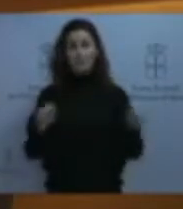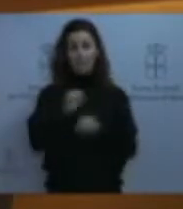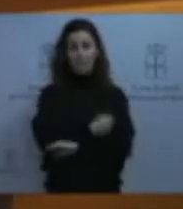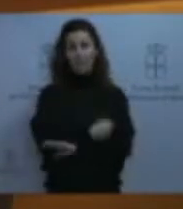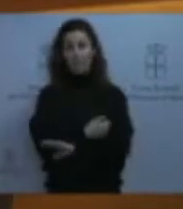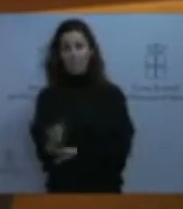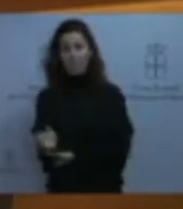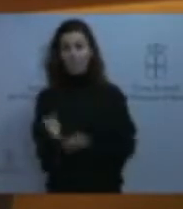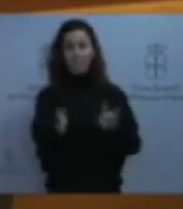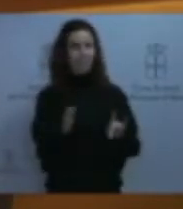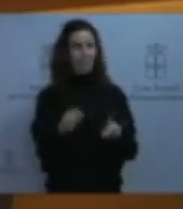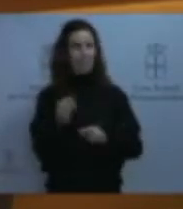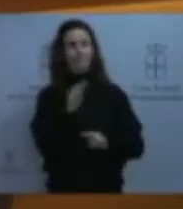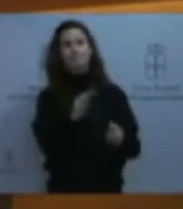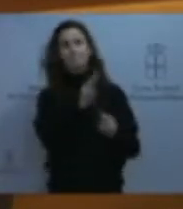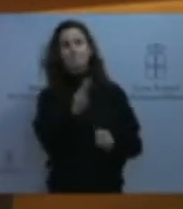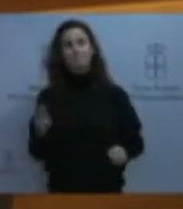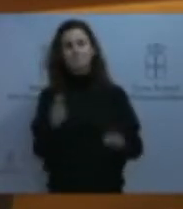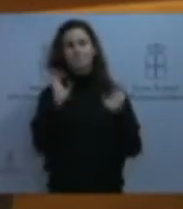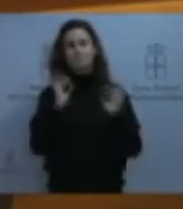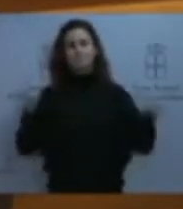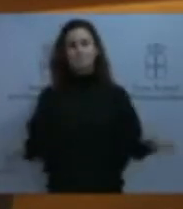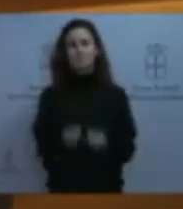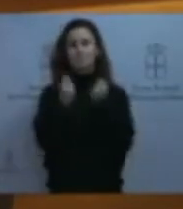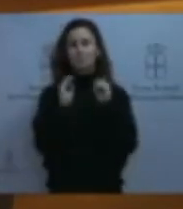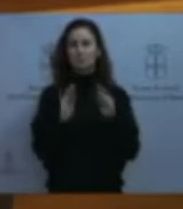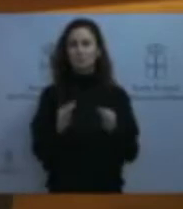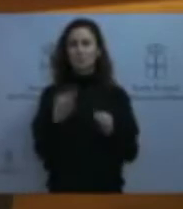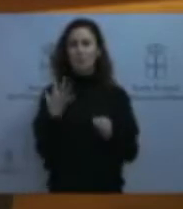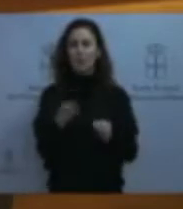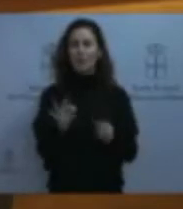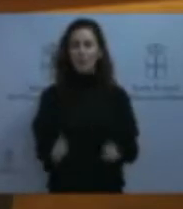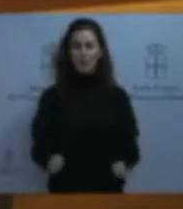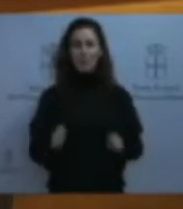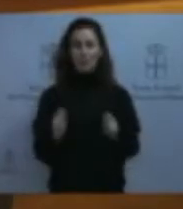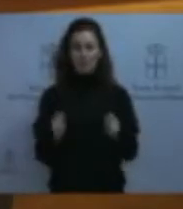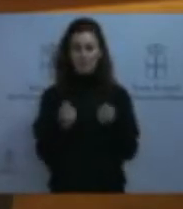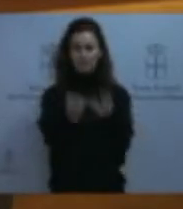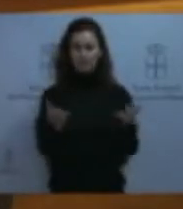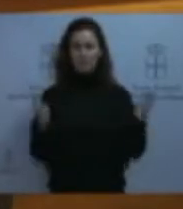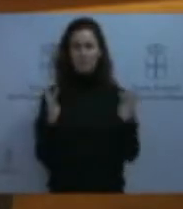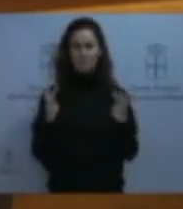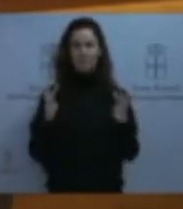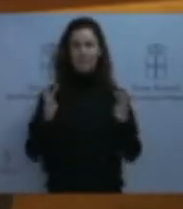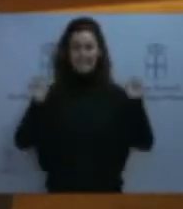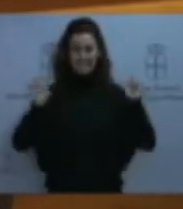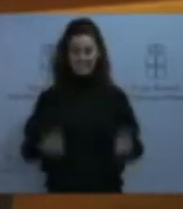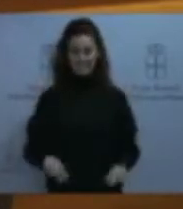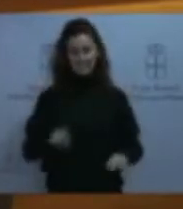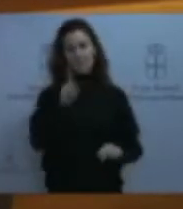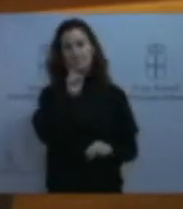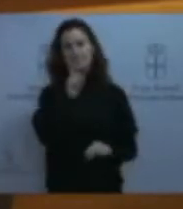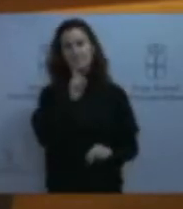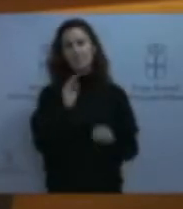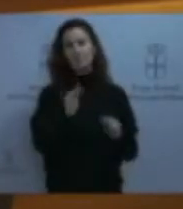que dejaran al PP que esparciera su propaganda sobre los beneficios de los acotamientos sin desmentir esta información durante